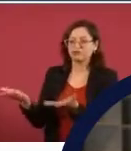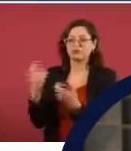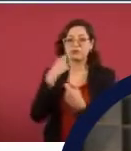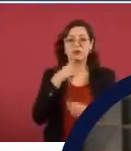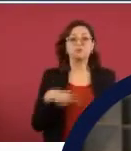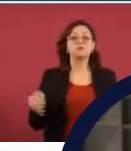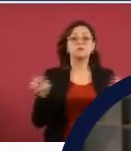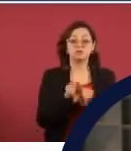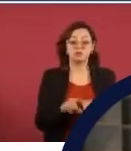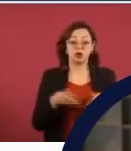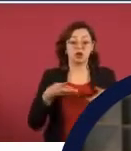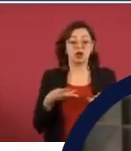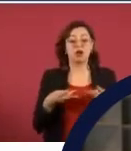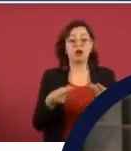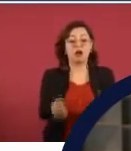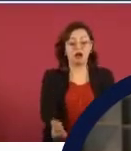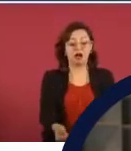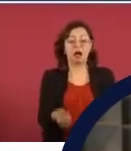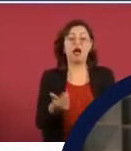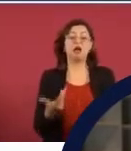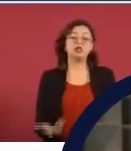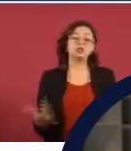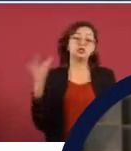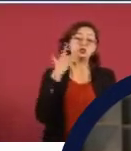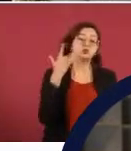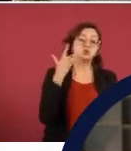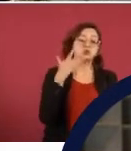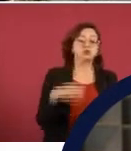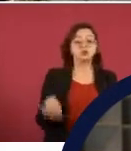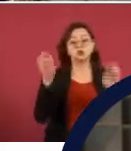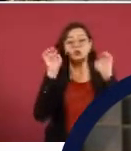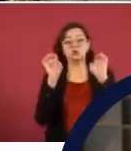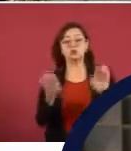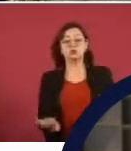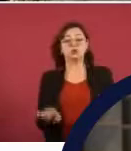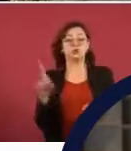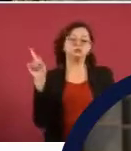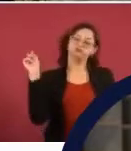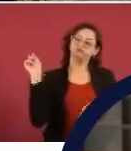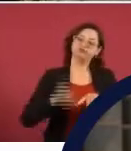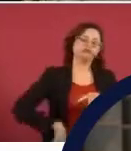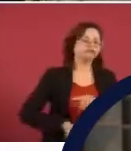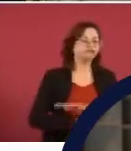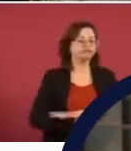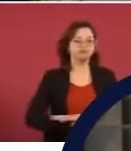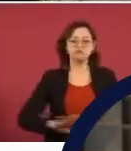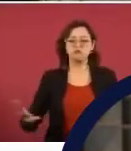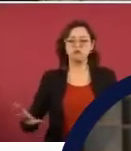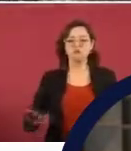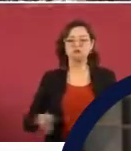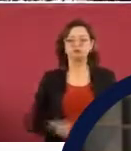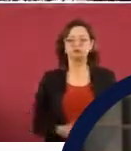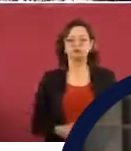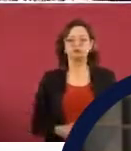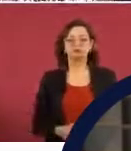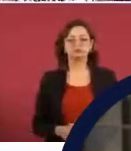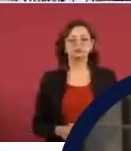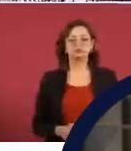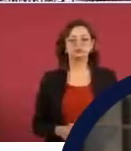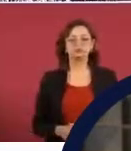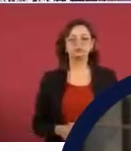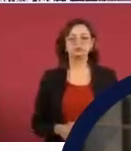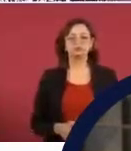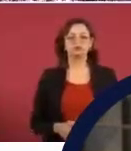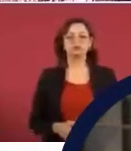a partir de entonces, que pues en fin, el suspender, digamos, las rondas de